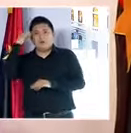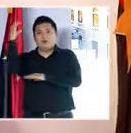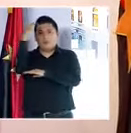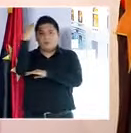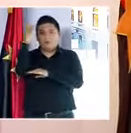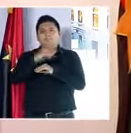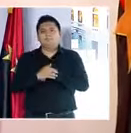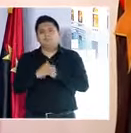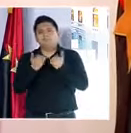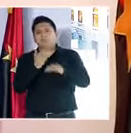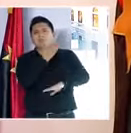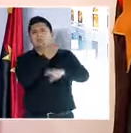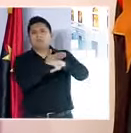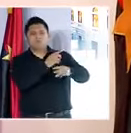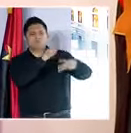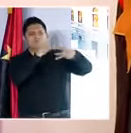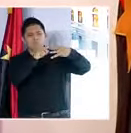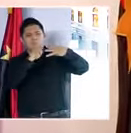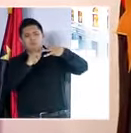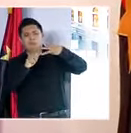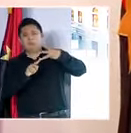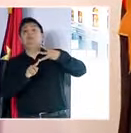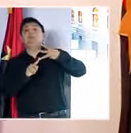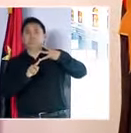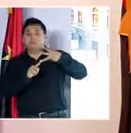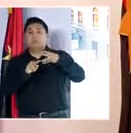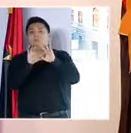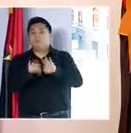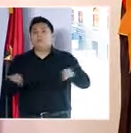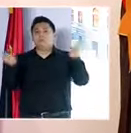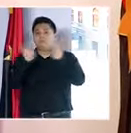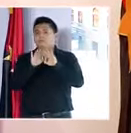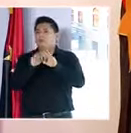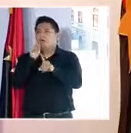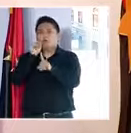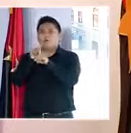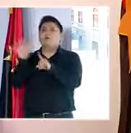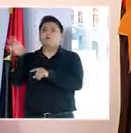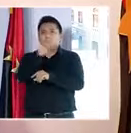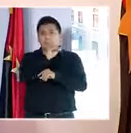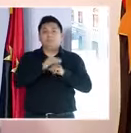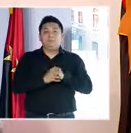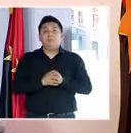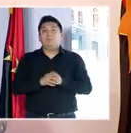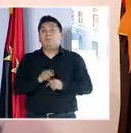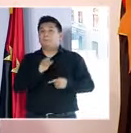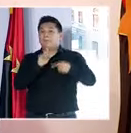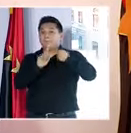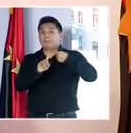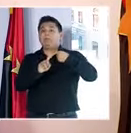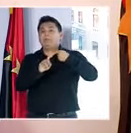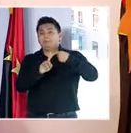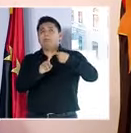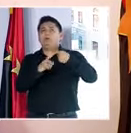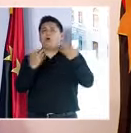presente tres líneas que son de suma importancia para todos nosotros. El tema de la